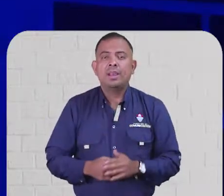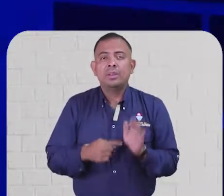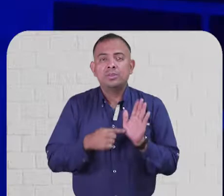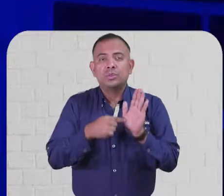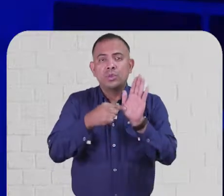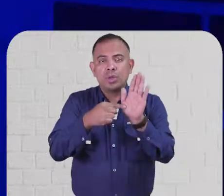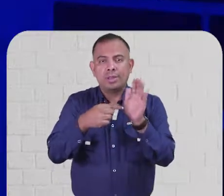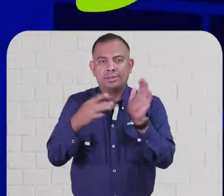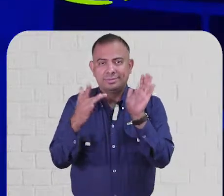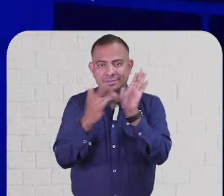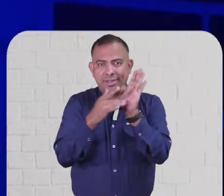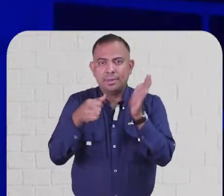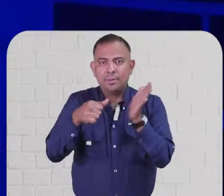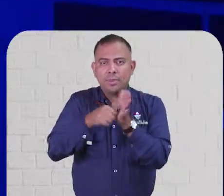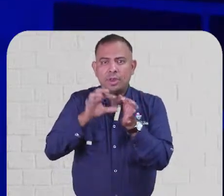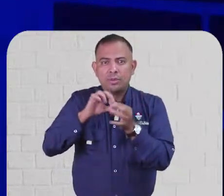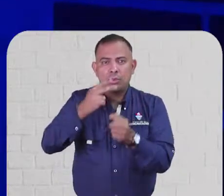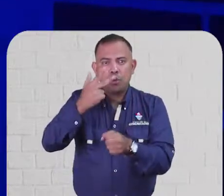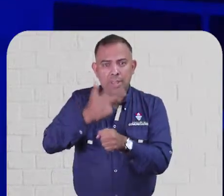página